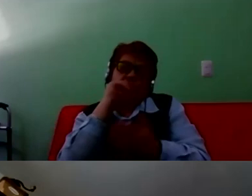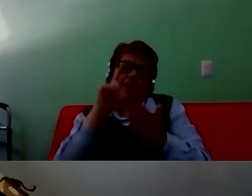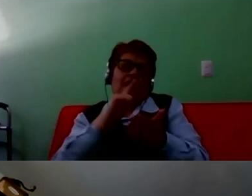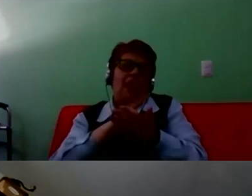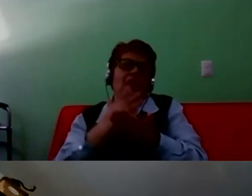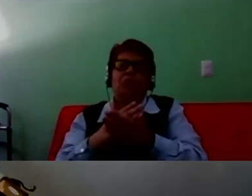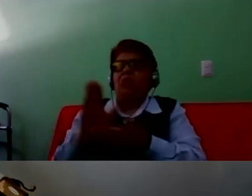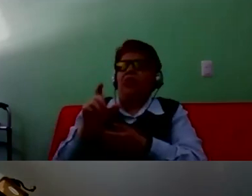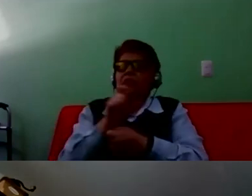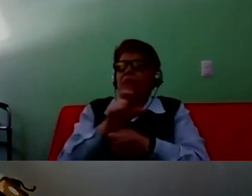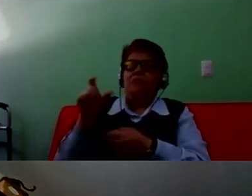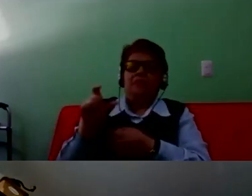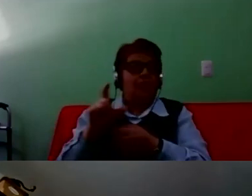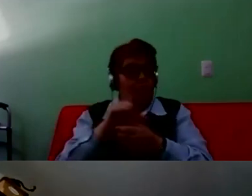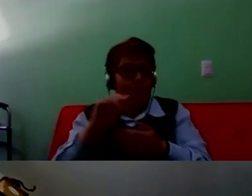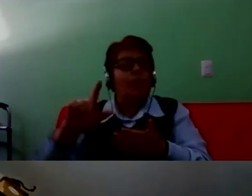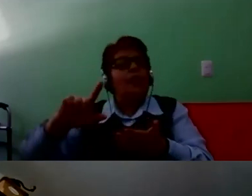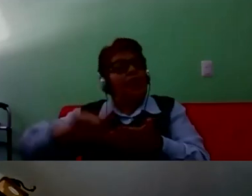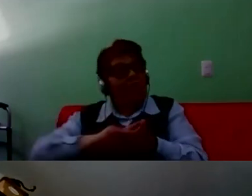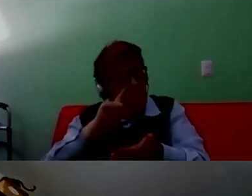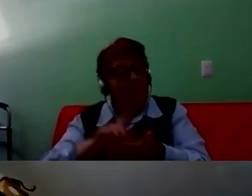es el mecanismo que el gobierno tiene para poder hacer